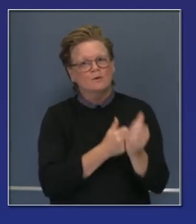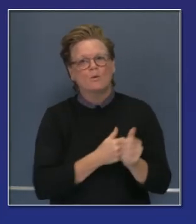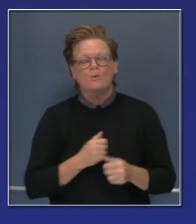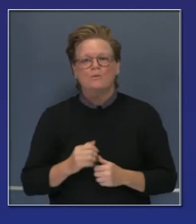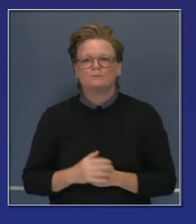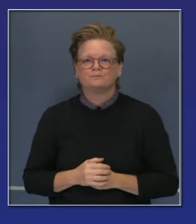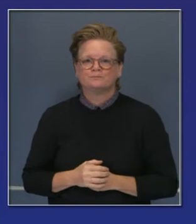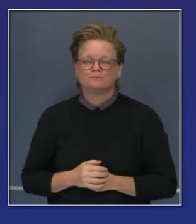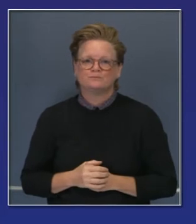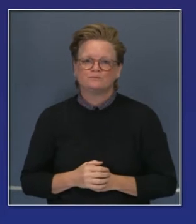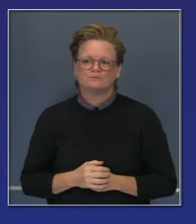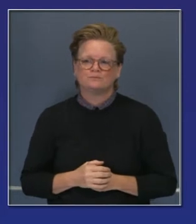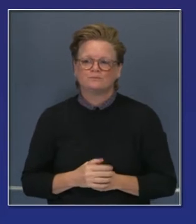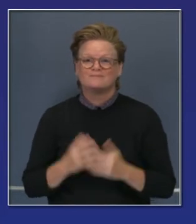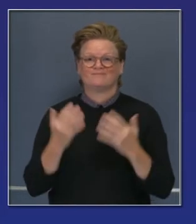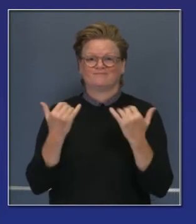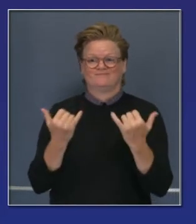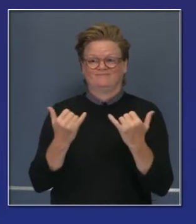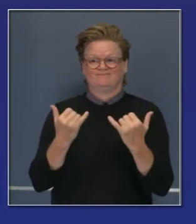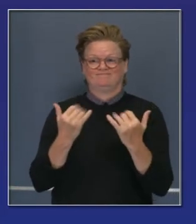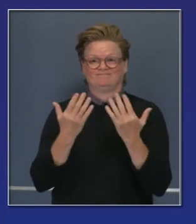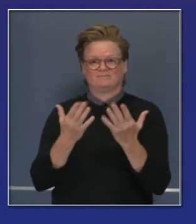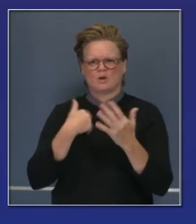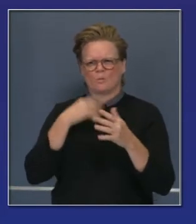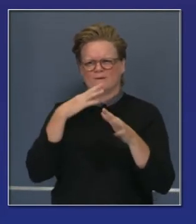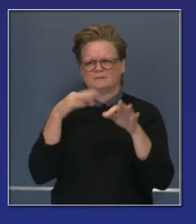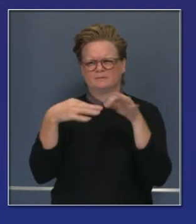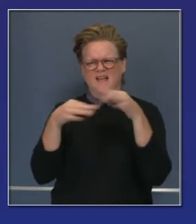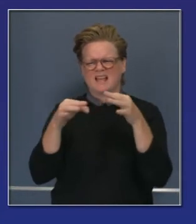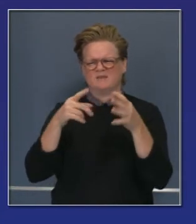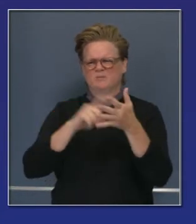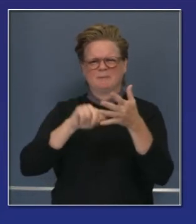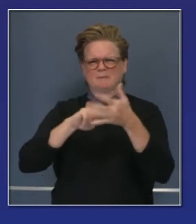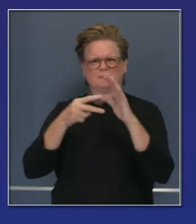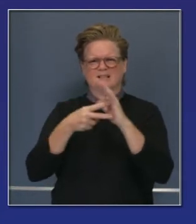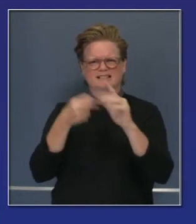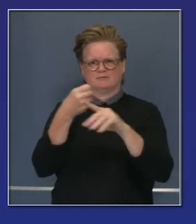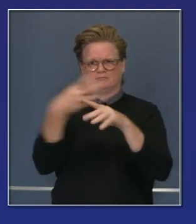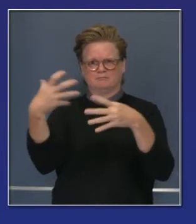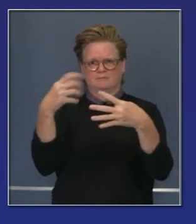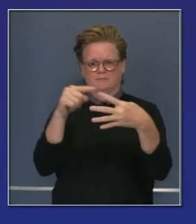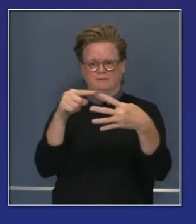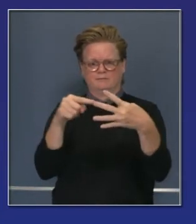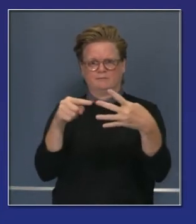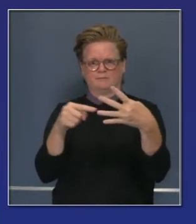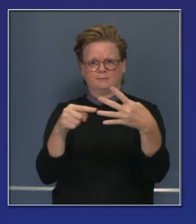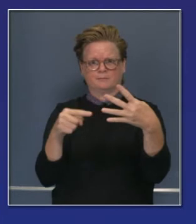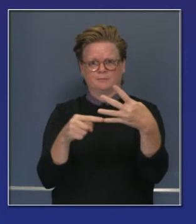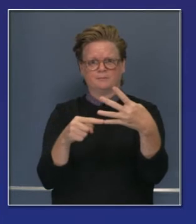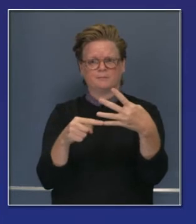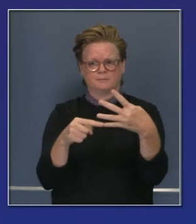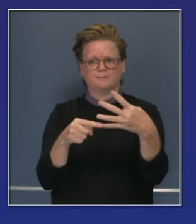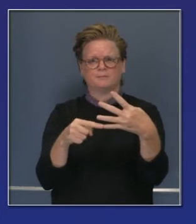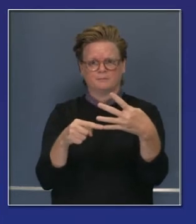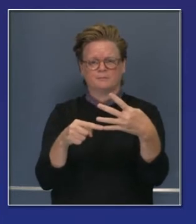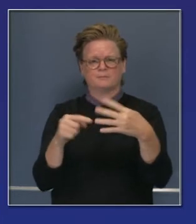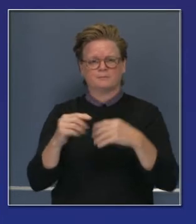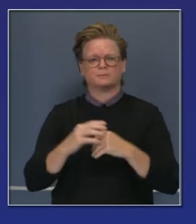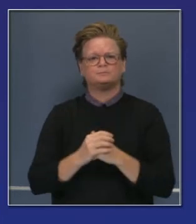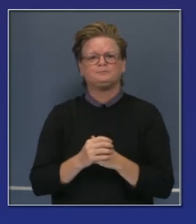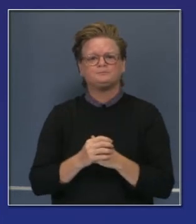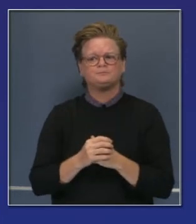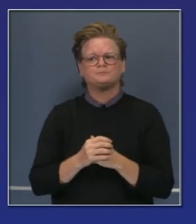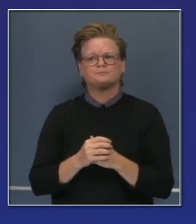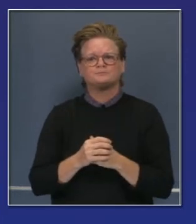el ejemplo de cómo cada condado puede esperar usar este sistema de niveles, quisiera explicarles algo.